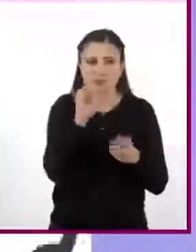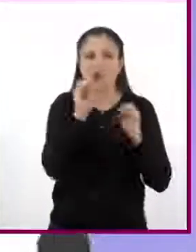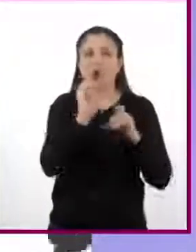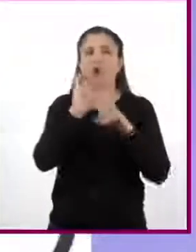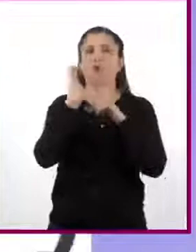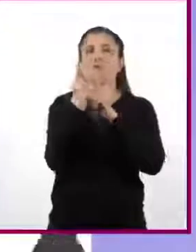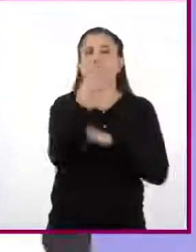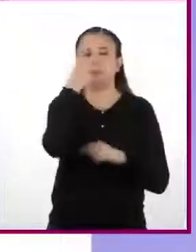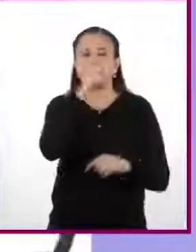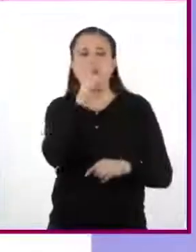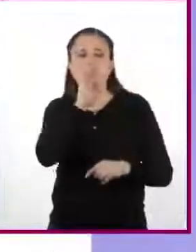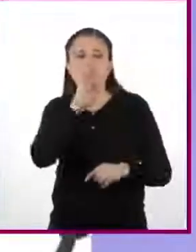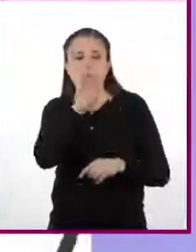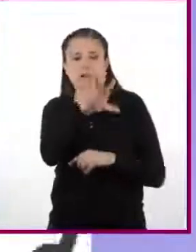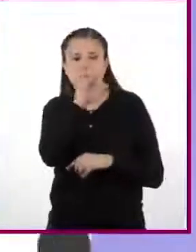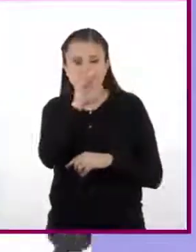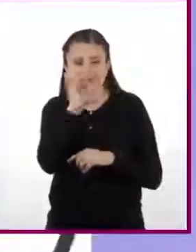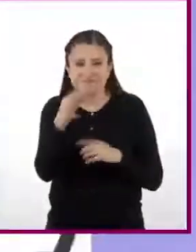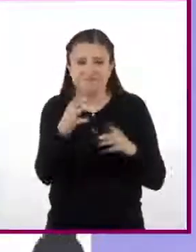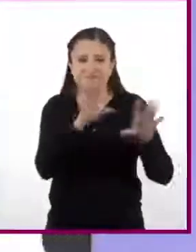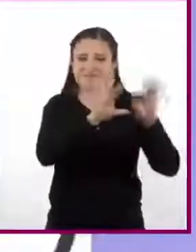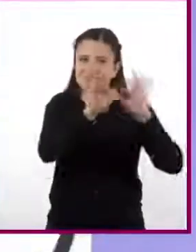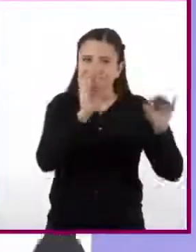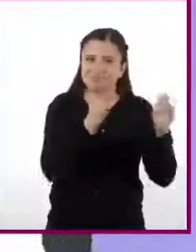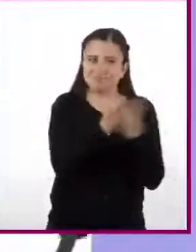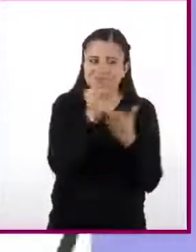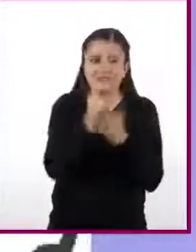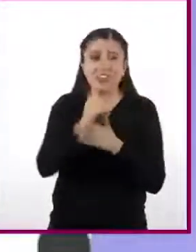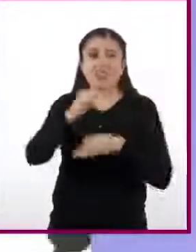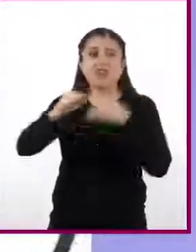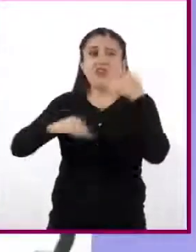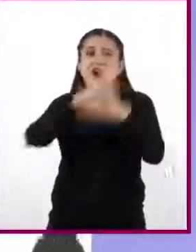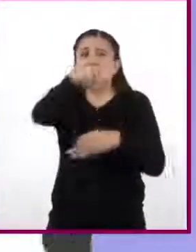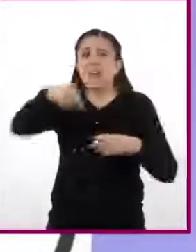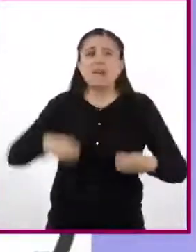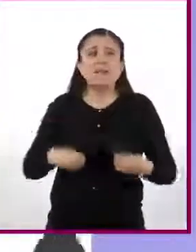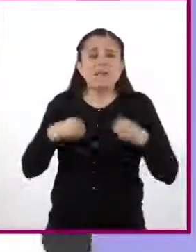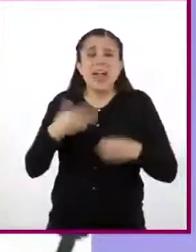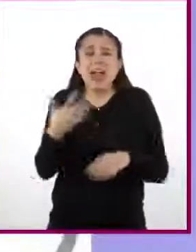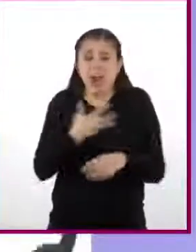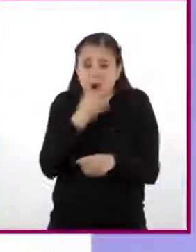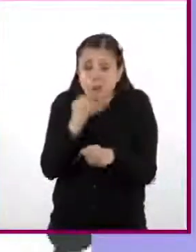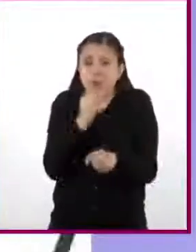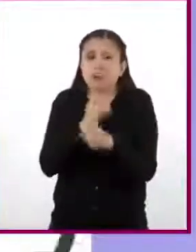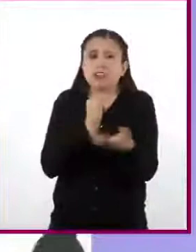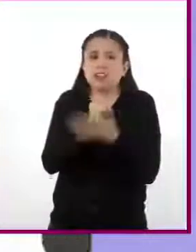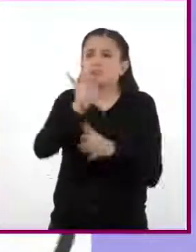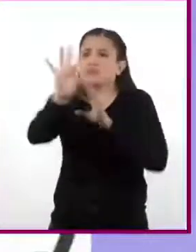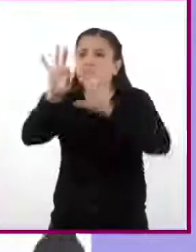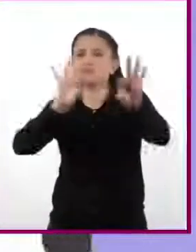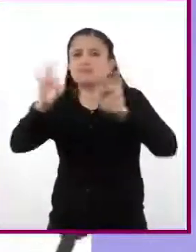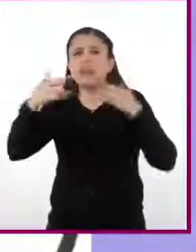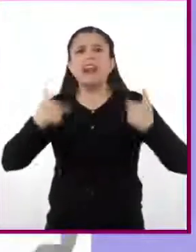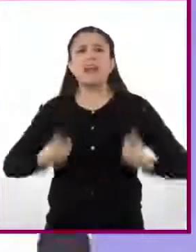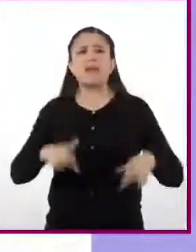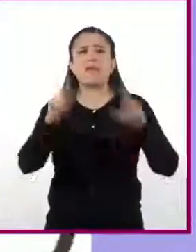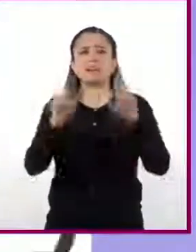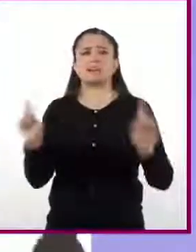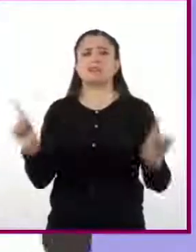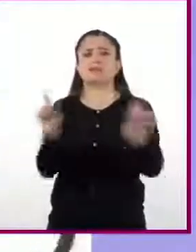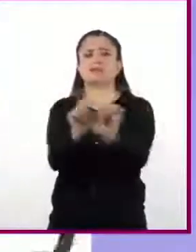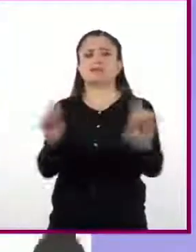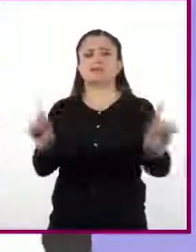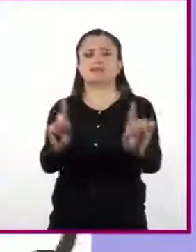familia. En fin, prácticamente en cualquier área de nuestra vida tenemos oportunidad de decidir quién nos representará e